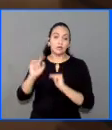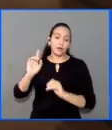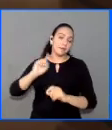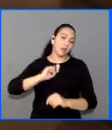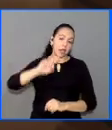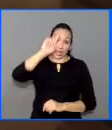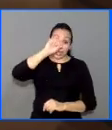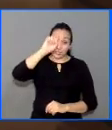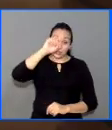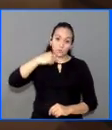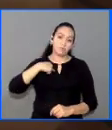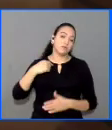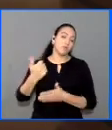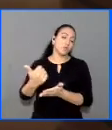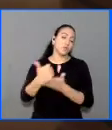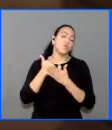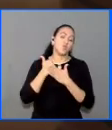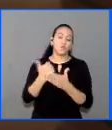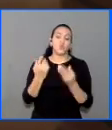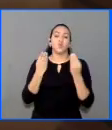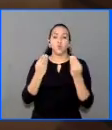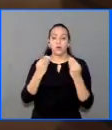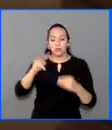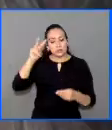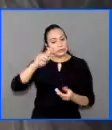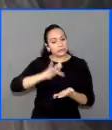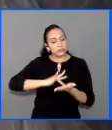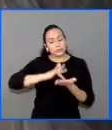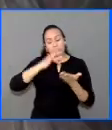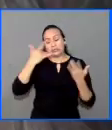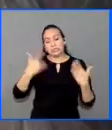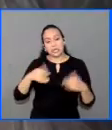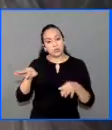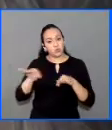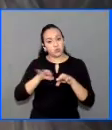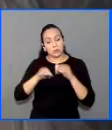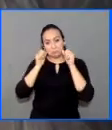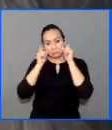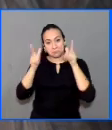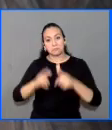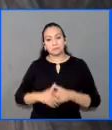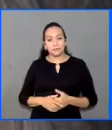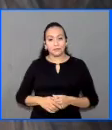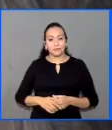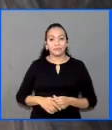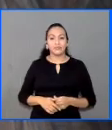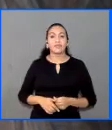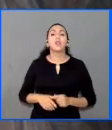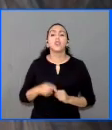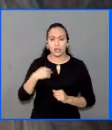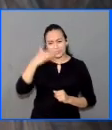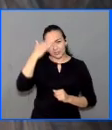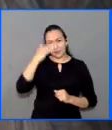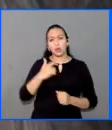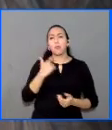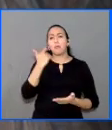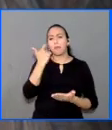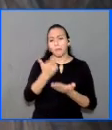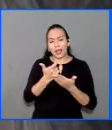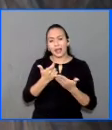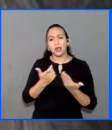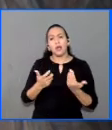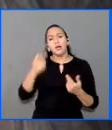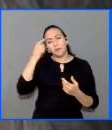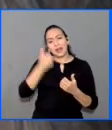verdad muy acertadamente en todo el proceso. Tenemos que dar el tratamiento de un pago por separación y al